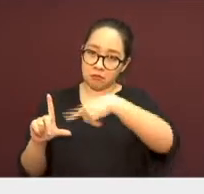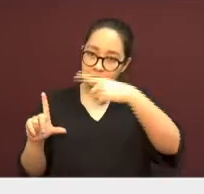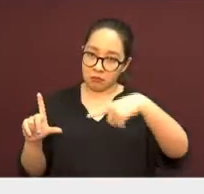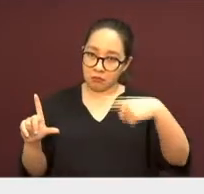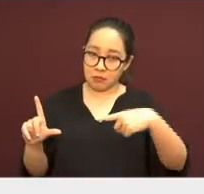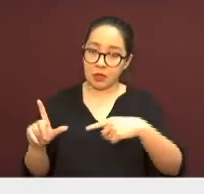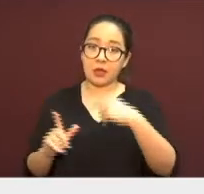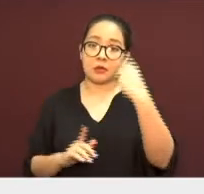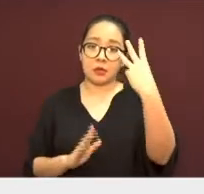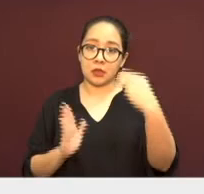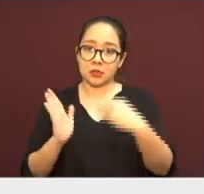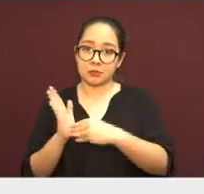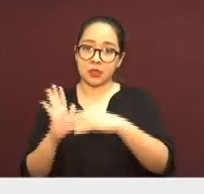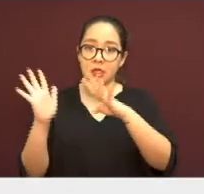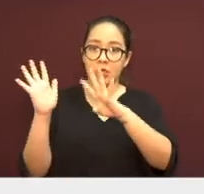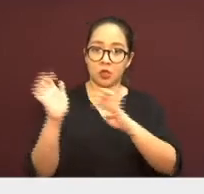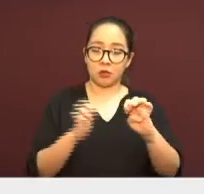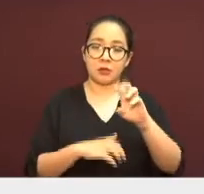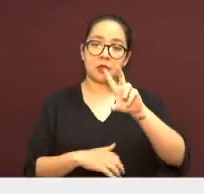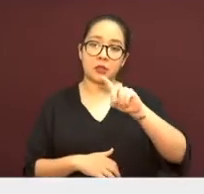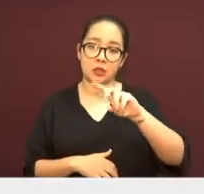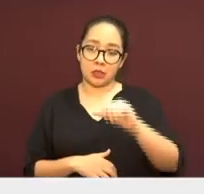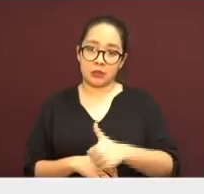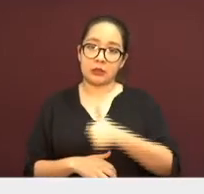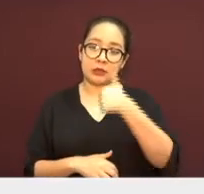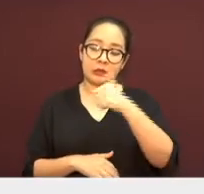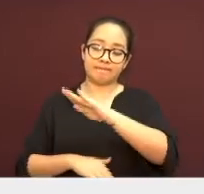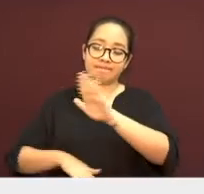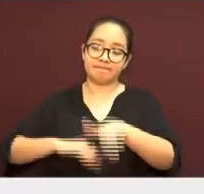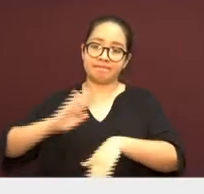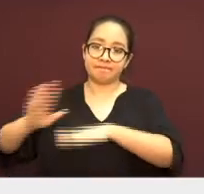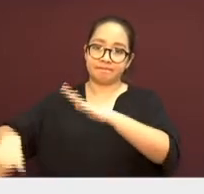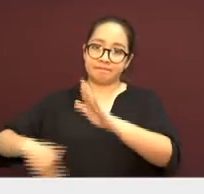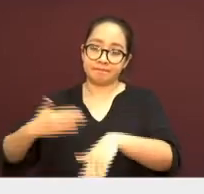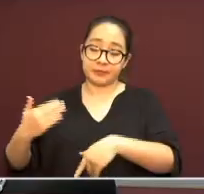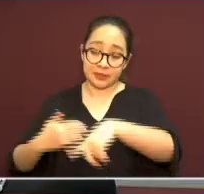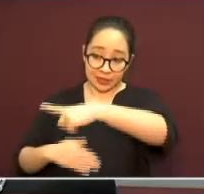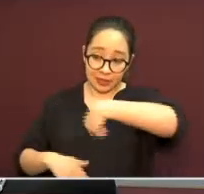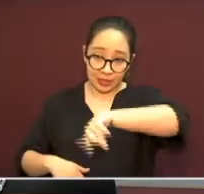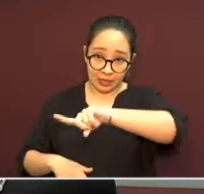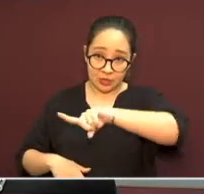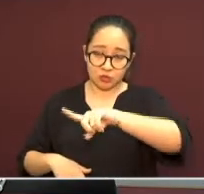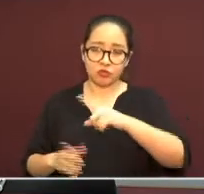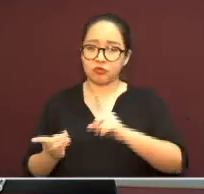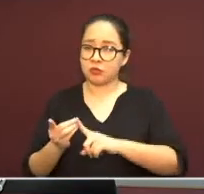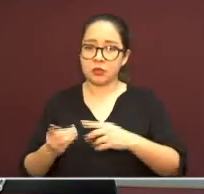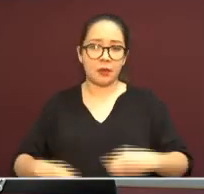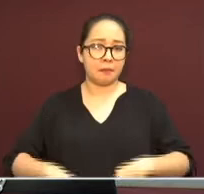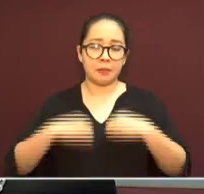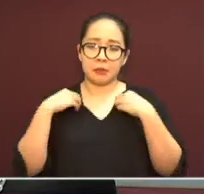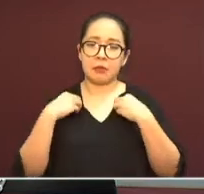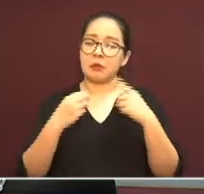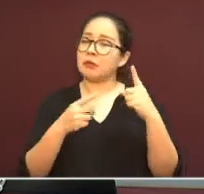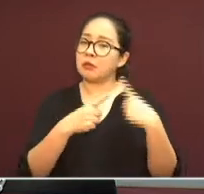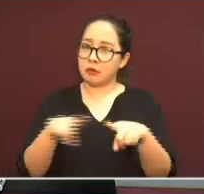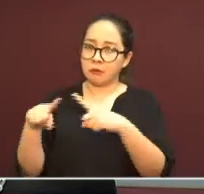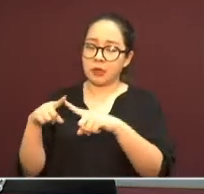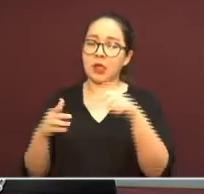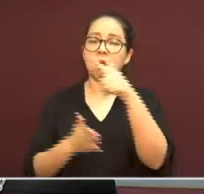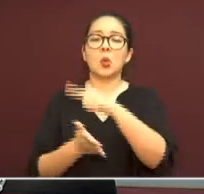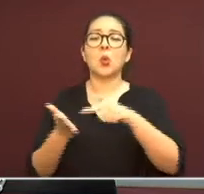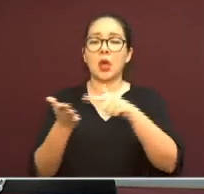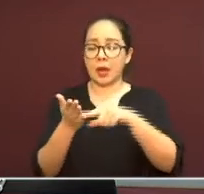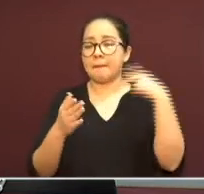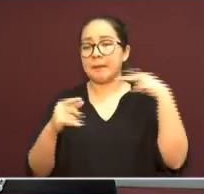3 1936 han fallecido estos pacientes eran residentes de diferentes municipios del